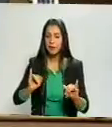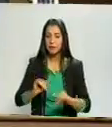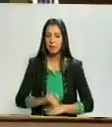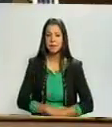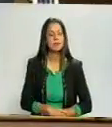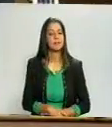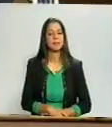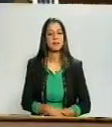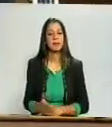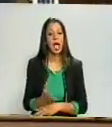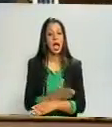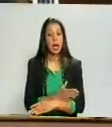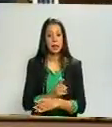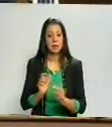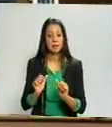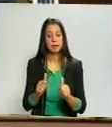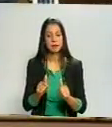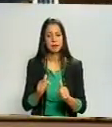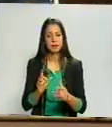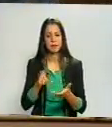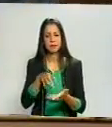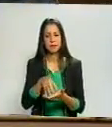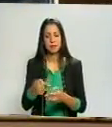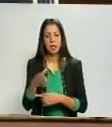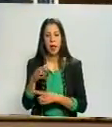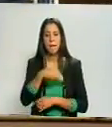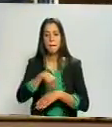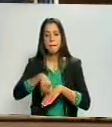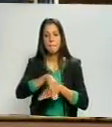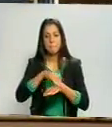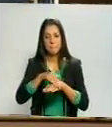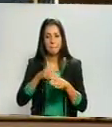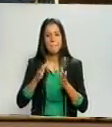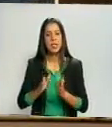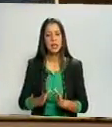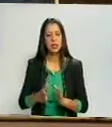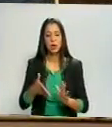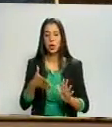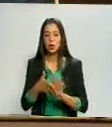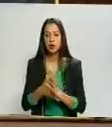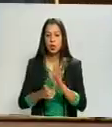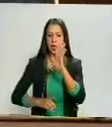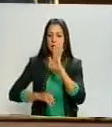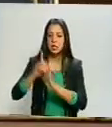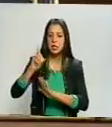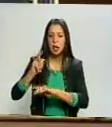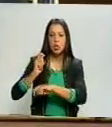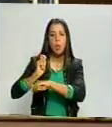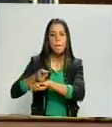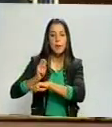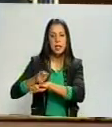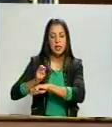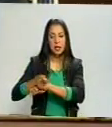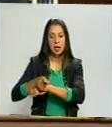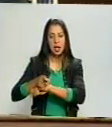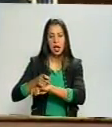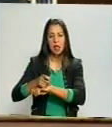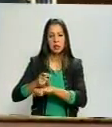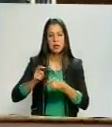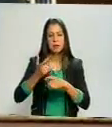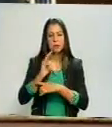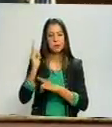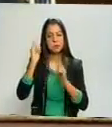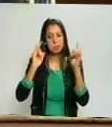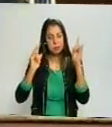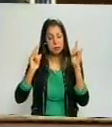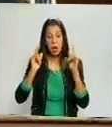En la antesala del hemiciclo se encuentra el ciudadano ministro del Poder Popular para el Desarrollo Minero Ecológico, ciudadano Víctor